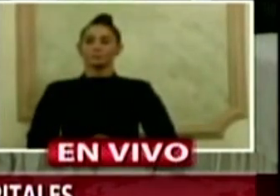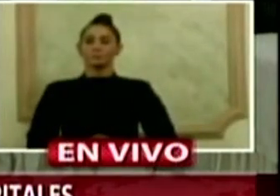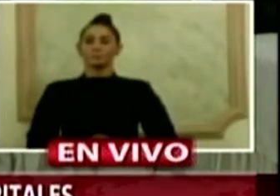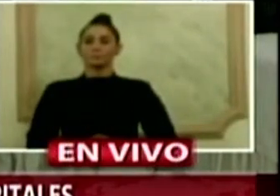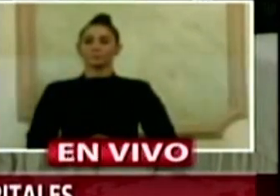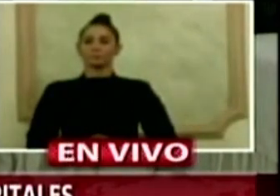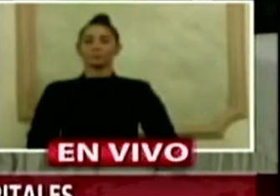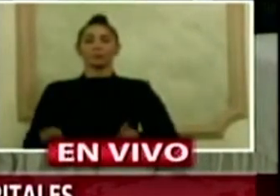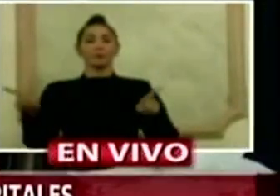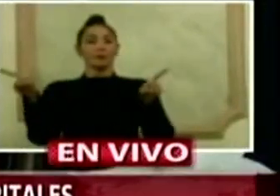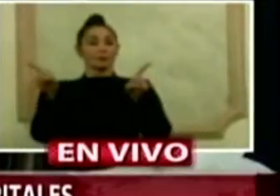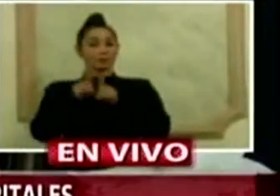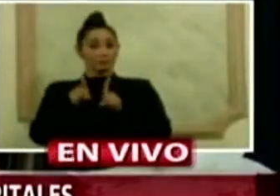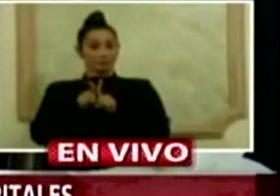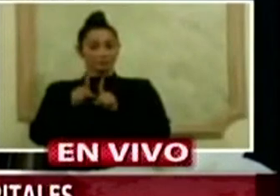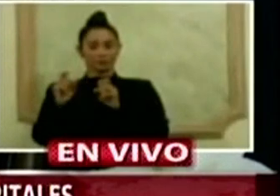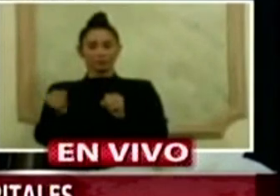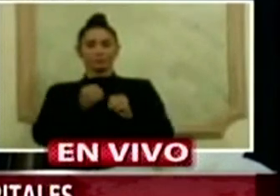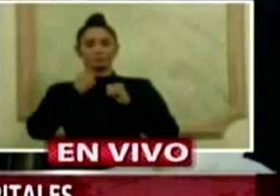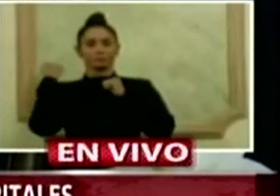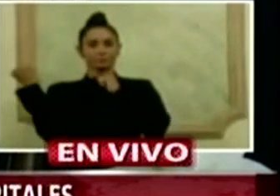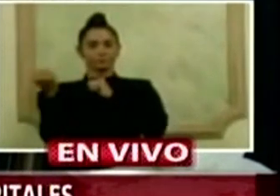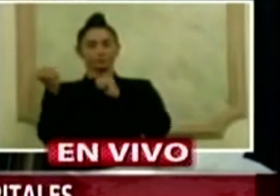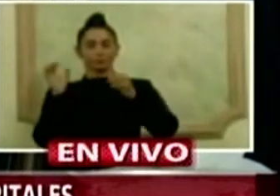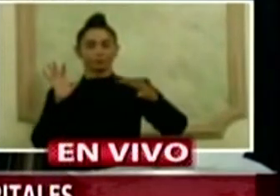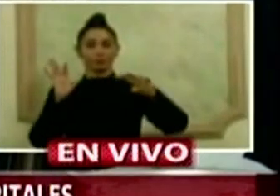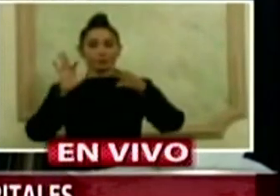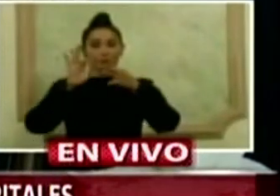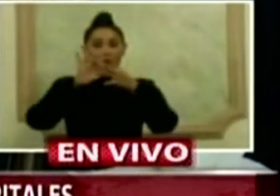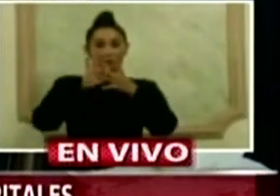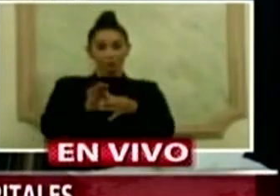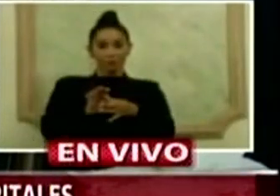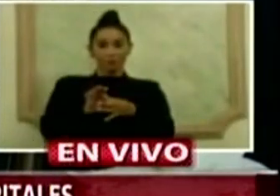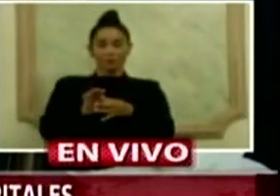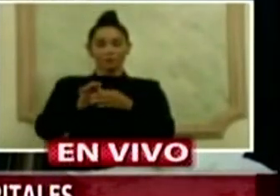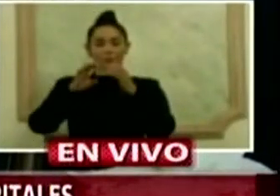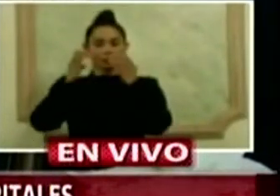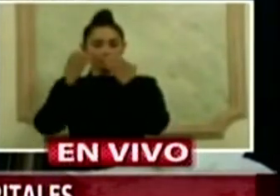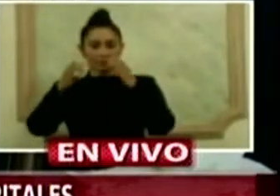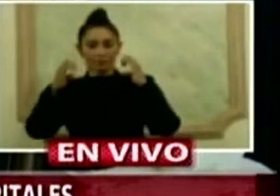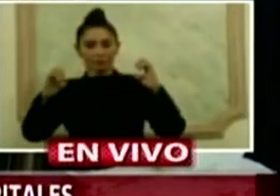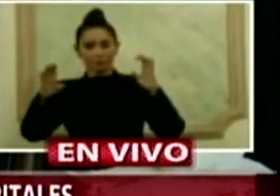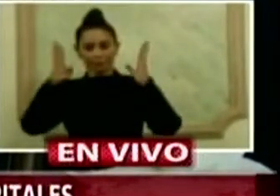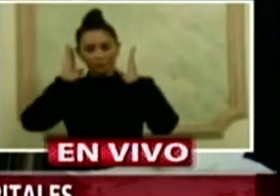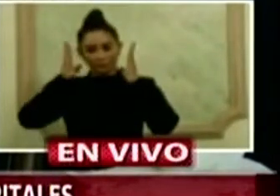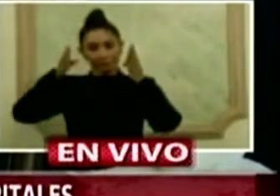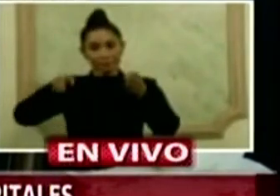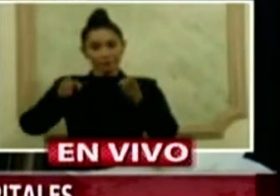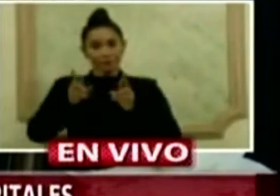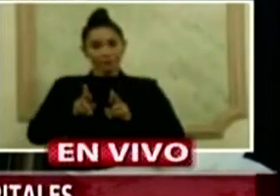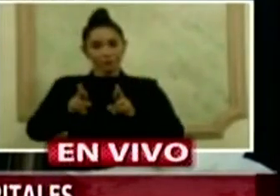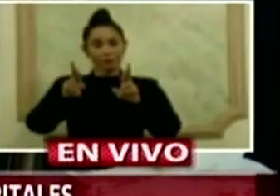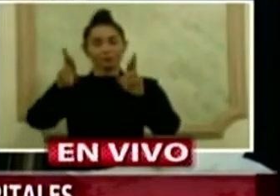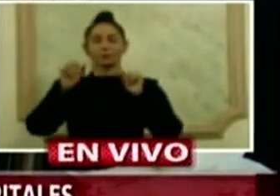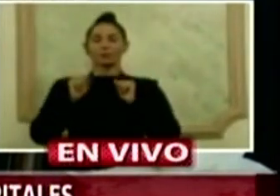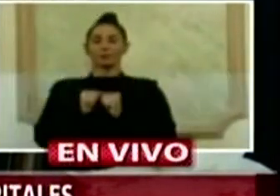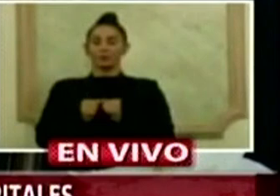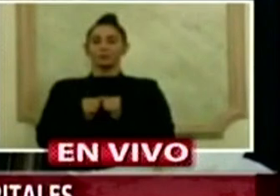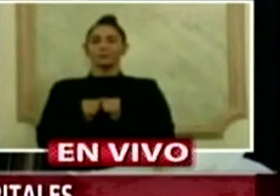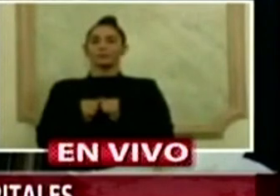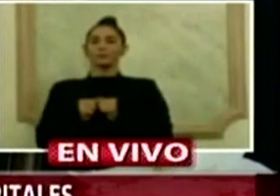la coordinación para la asistencia a las urgencias y emergencias médicas, la atención de los